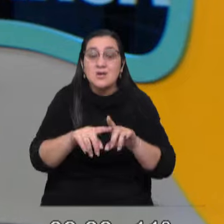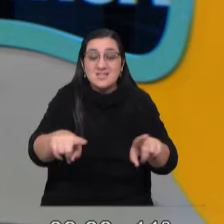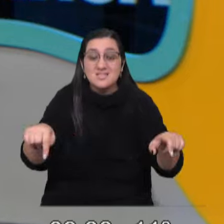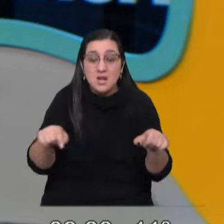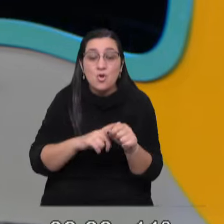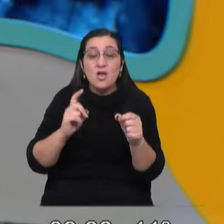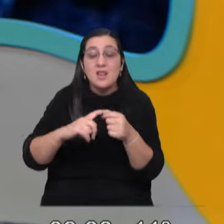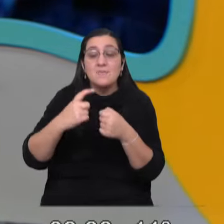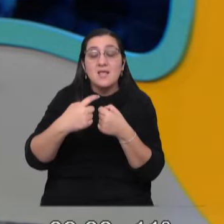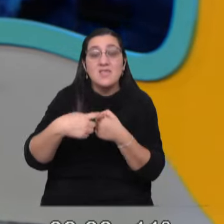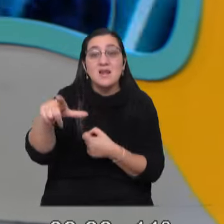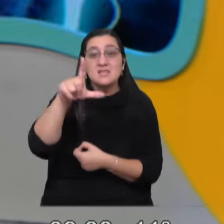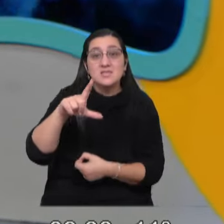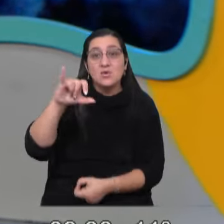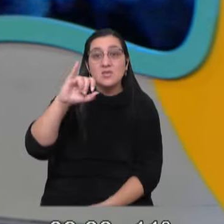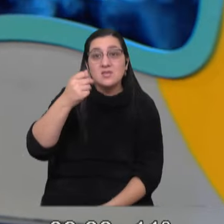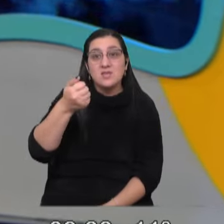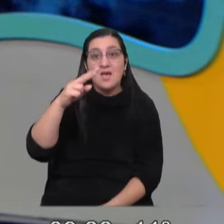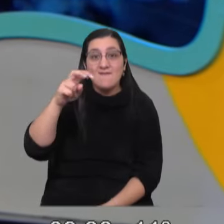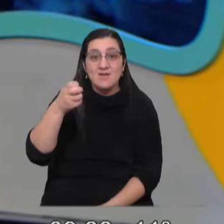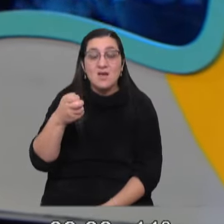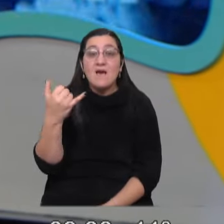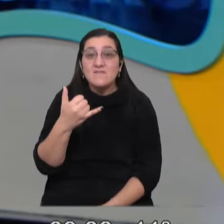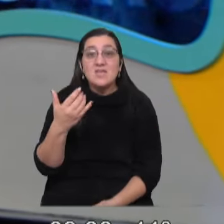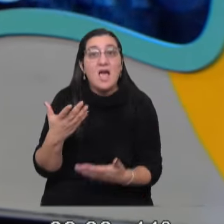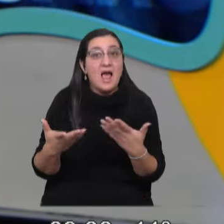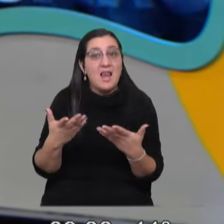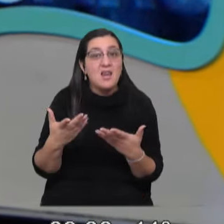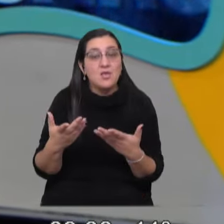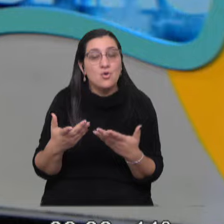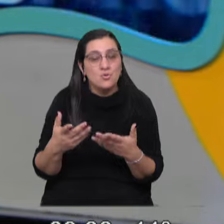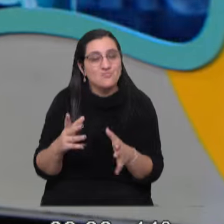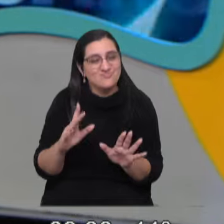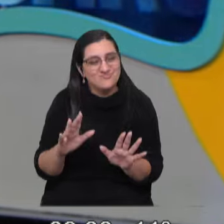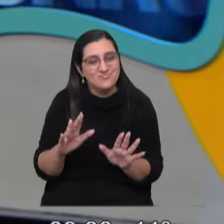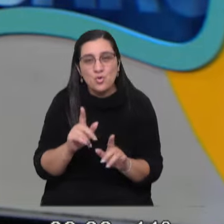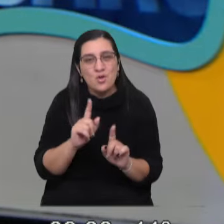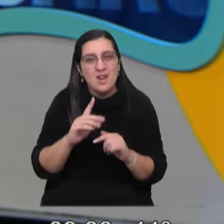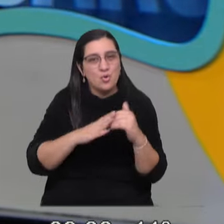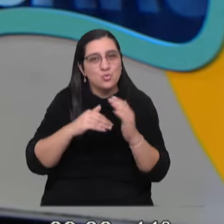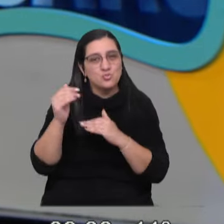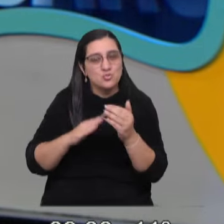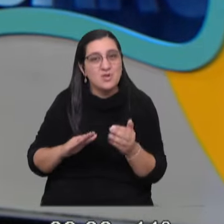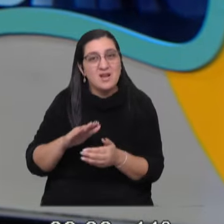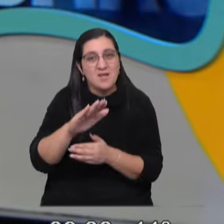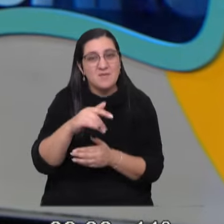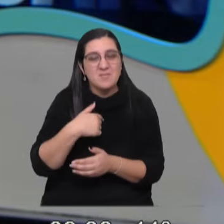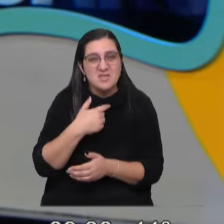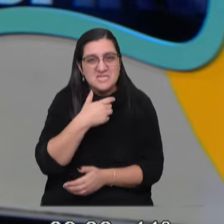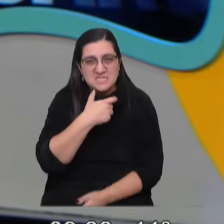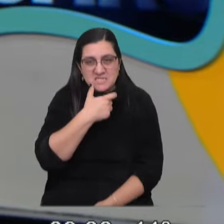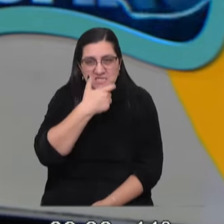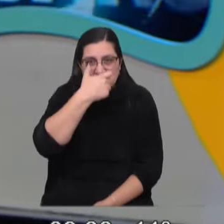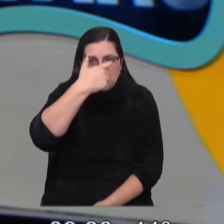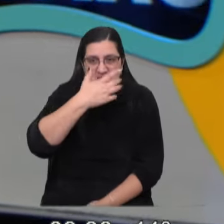del del Java Había algo atrás y no era la construcción de una rampa viste esas cosas que me calientan después de darte